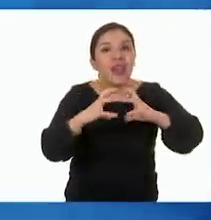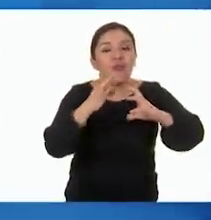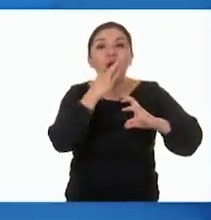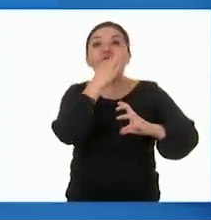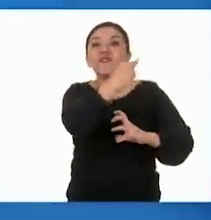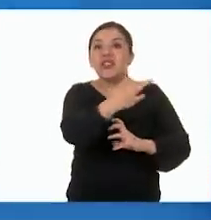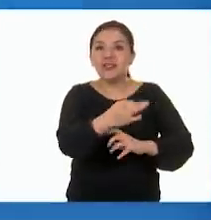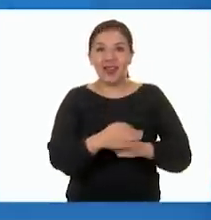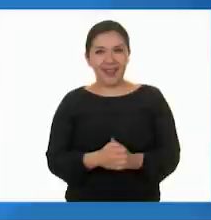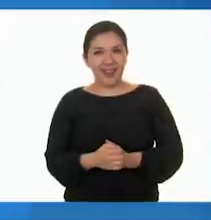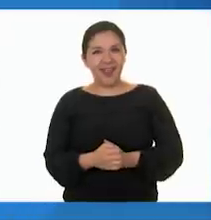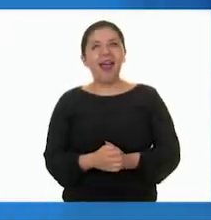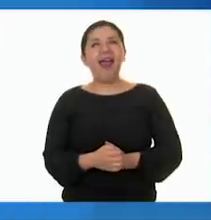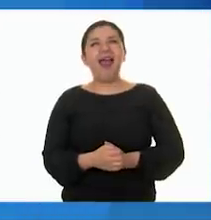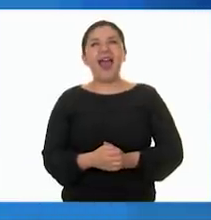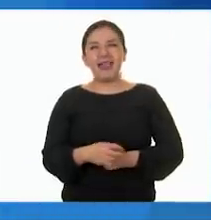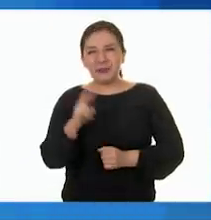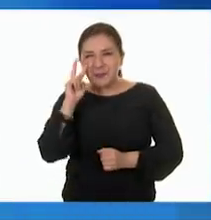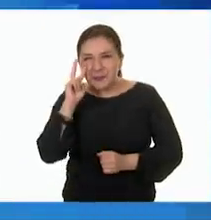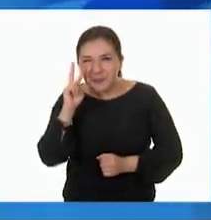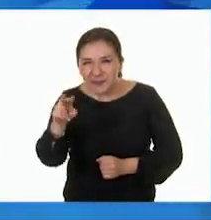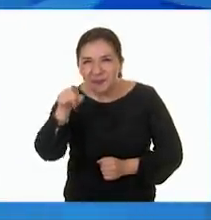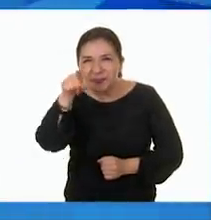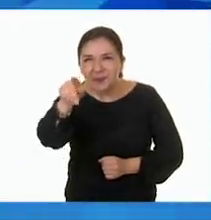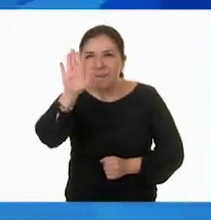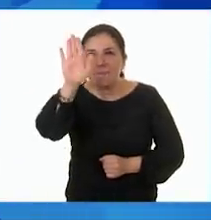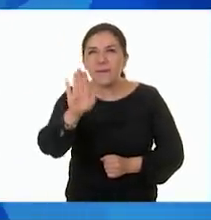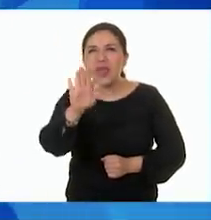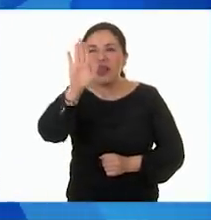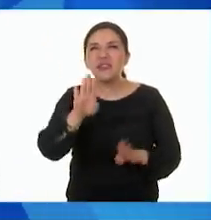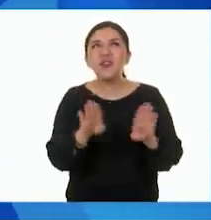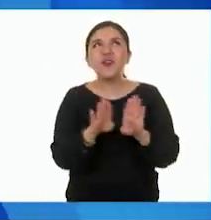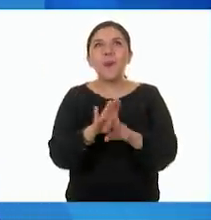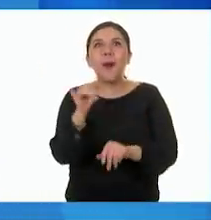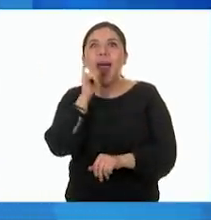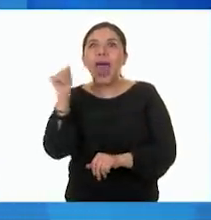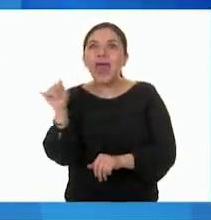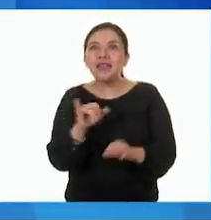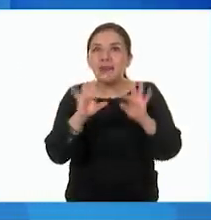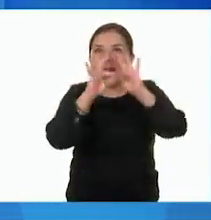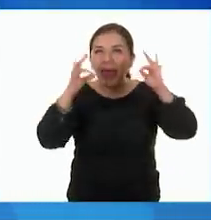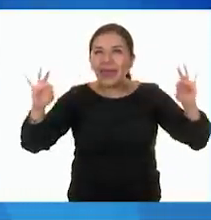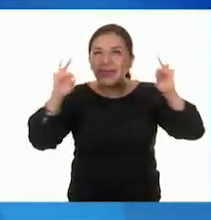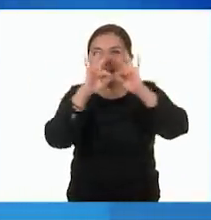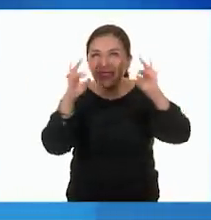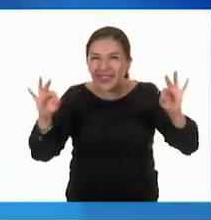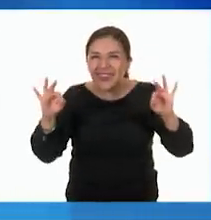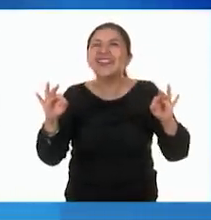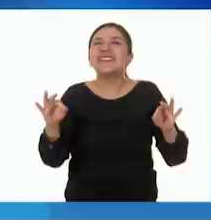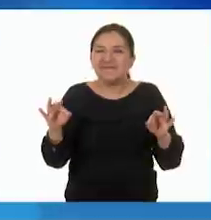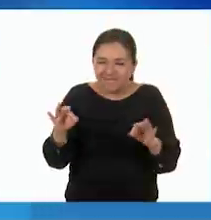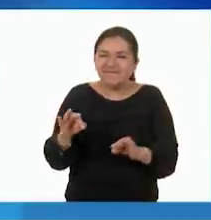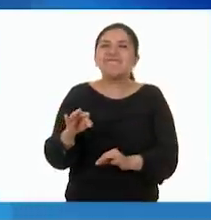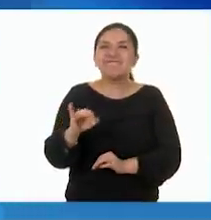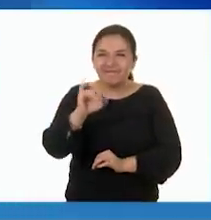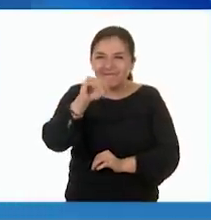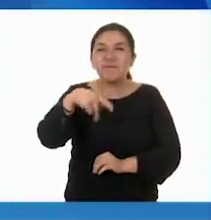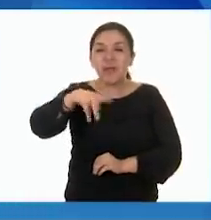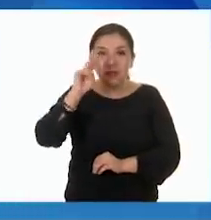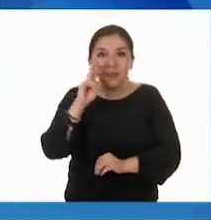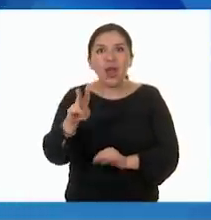¡Ah! Ya lo vi. En nuestra imagen parece como unos espaguetis. Exacto. Pero fíjate todo el viaje que